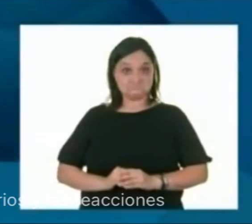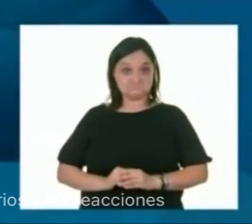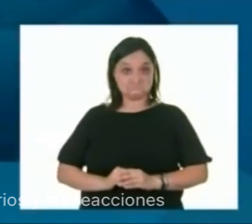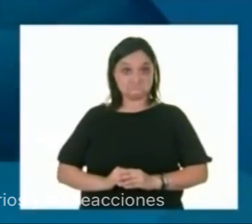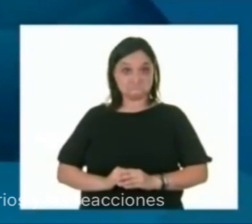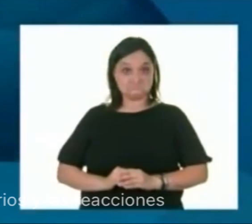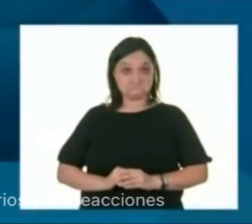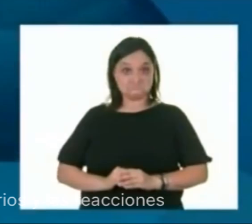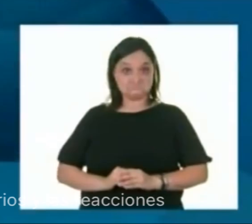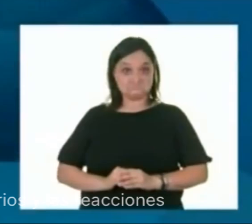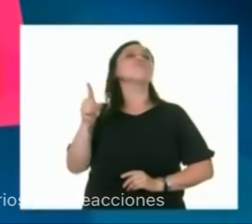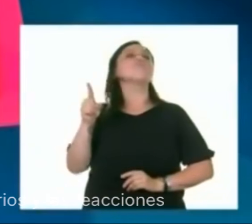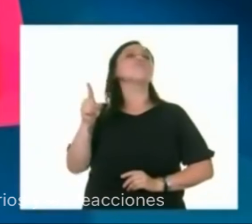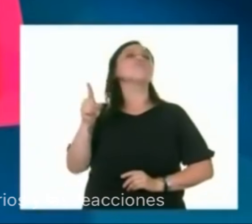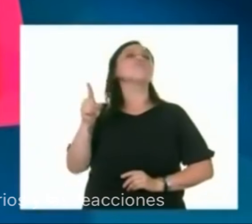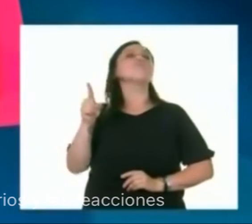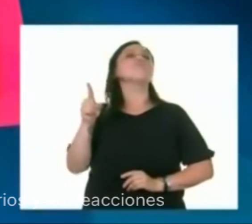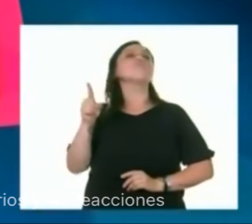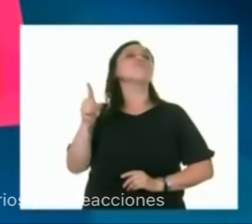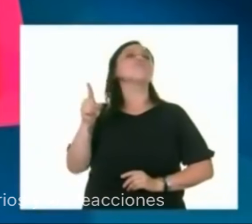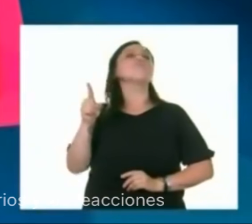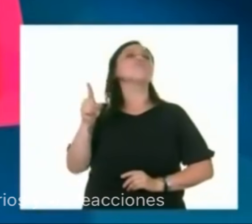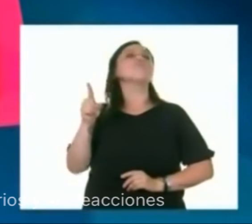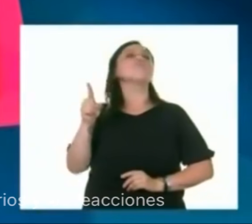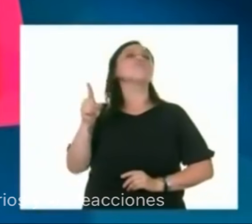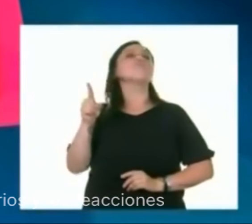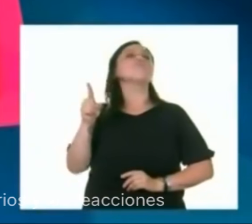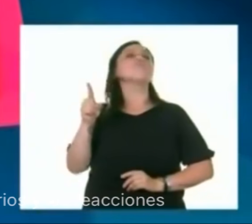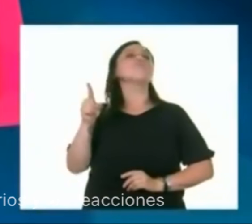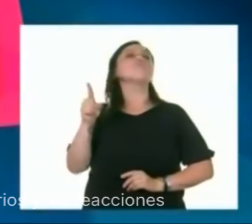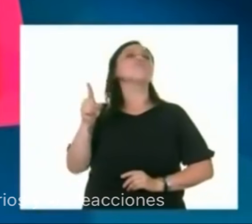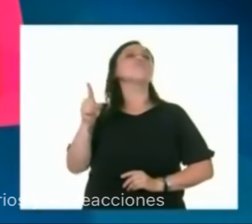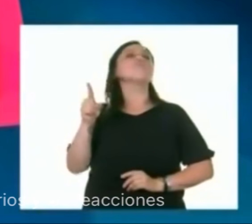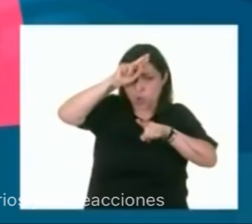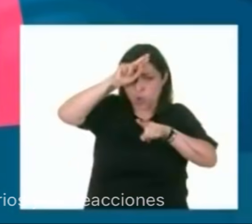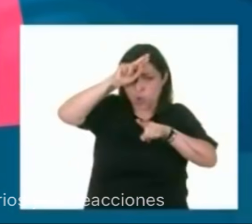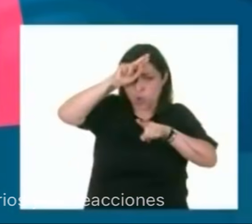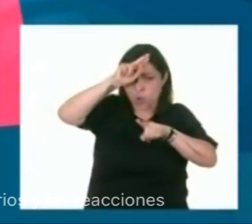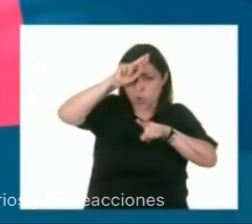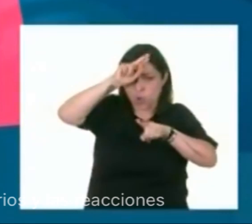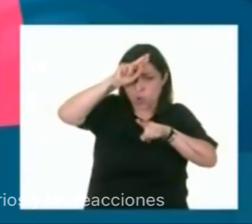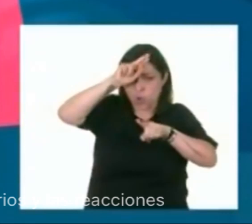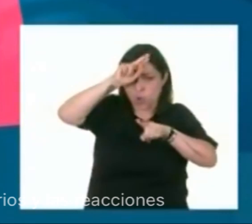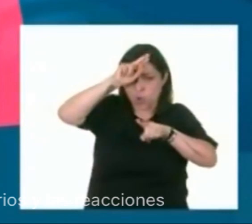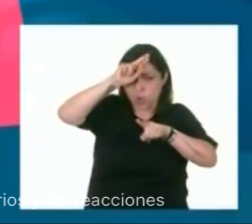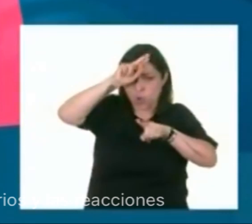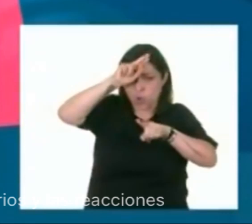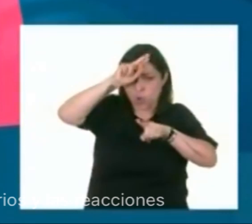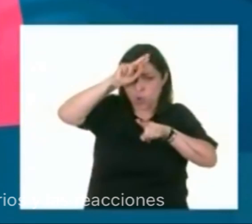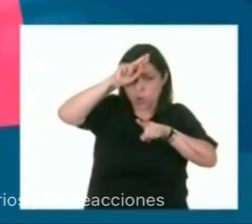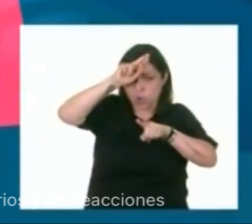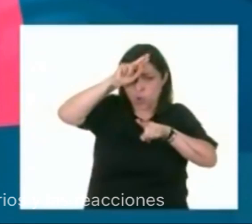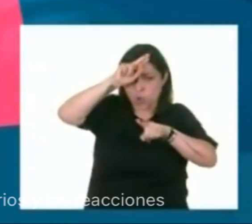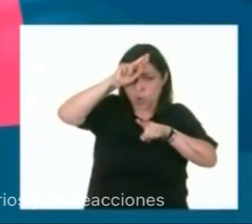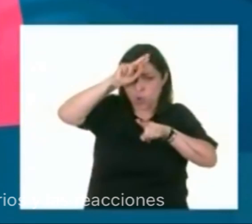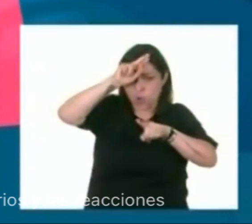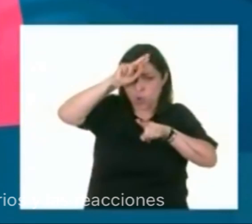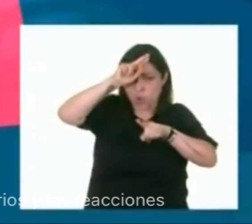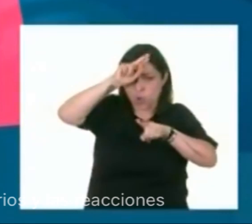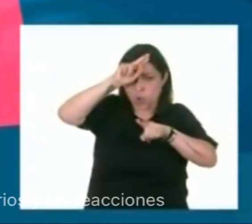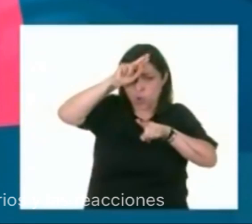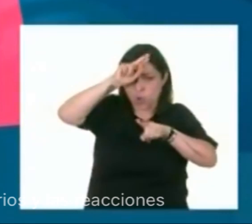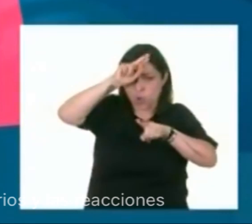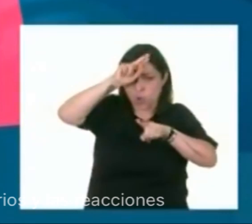a revisar otro ejemplo. Las abejas, avispas y hormigas y avispas de sierra somos insectos del grupo Hymenopteros.